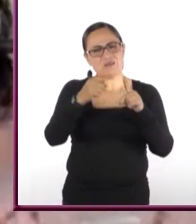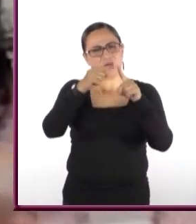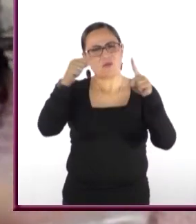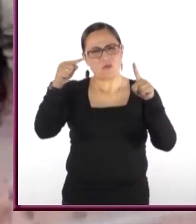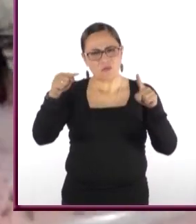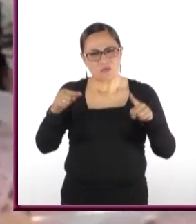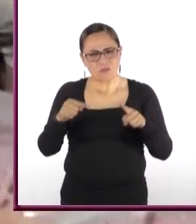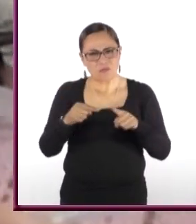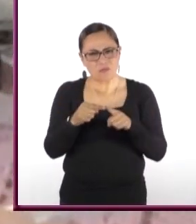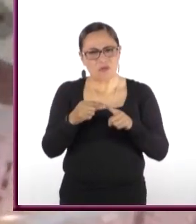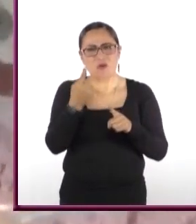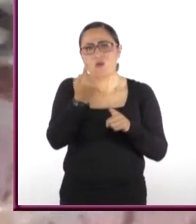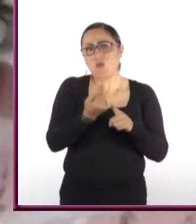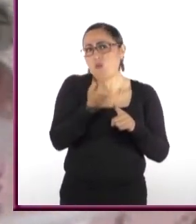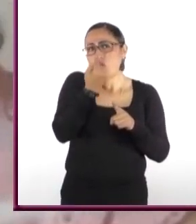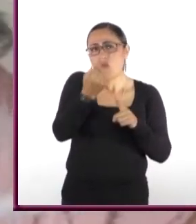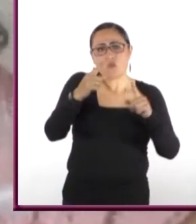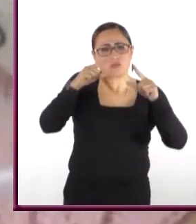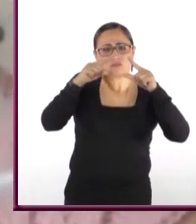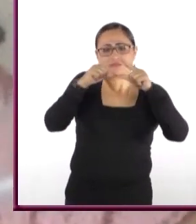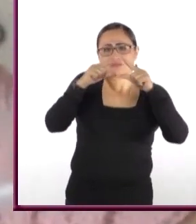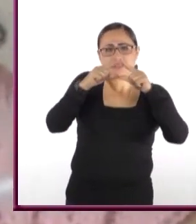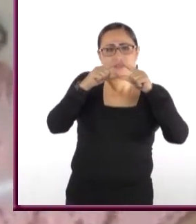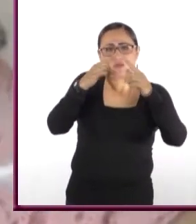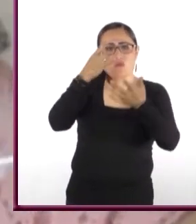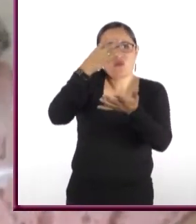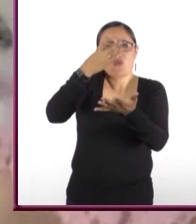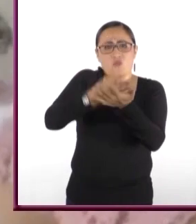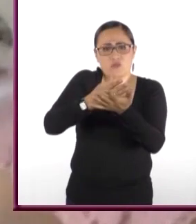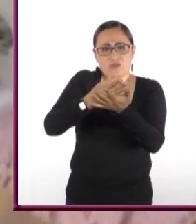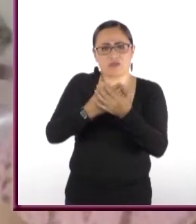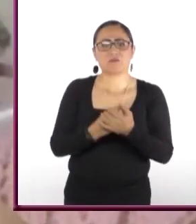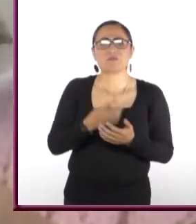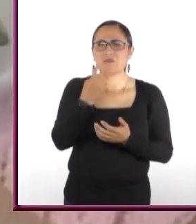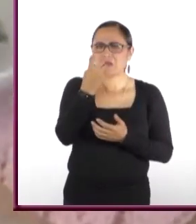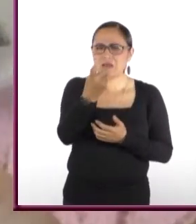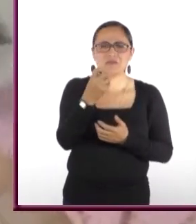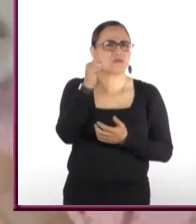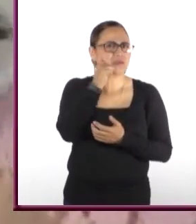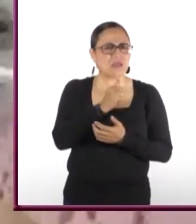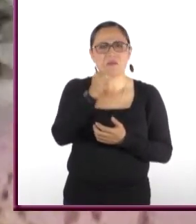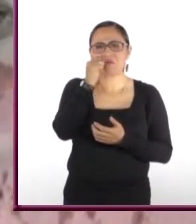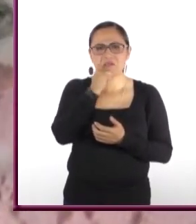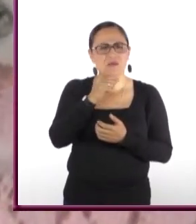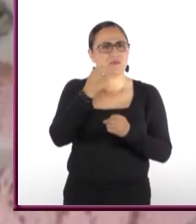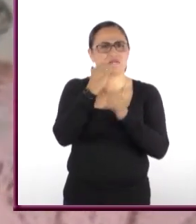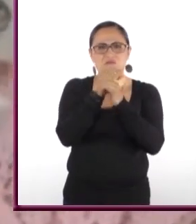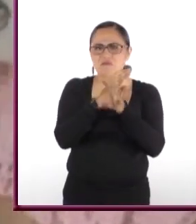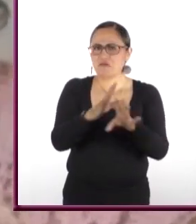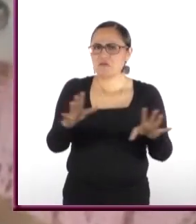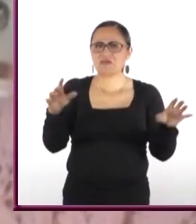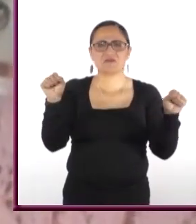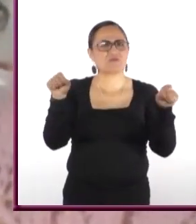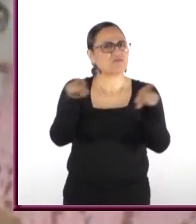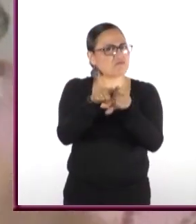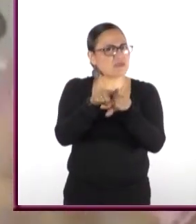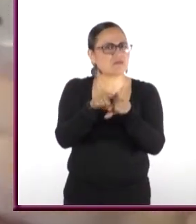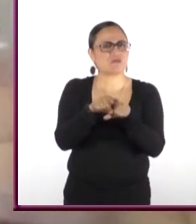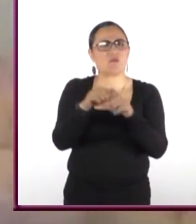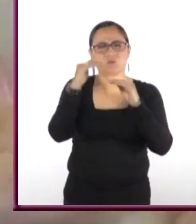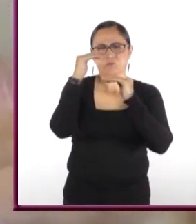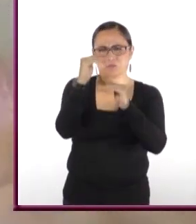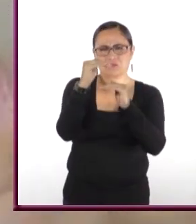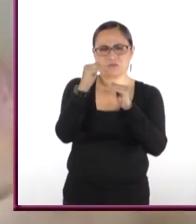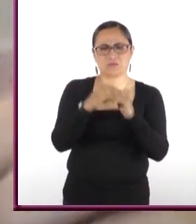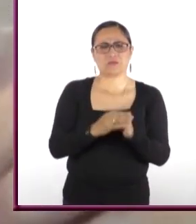estas medidas solo hay un triángulo. Por eso es tan estable y lo usan tanto en arquitectura.